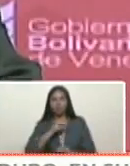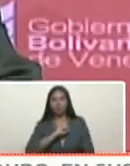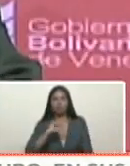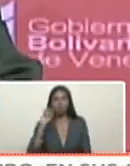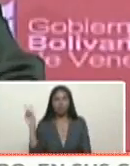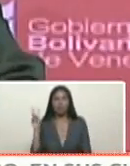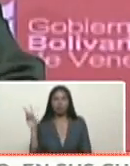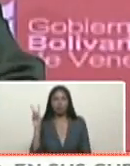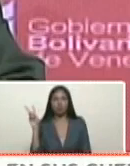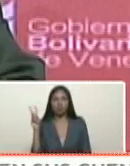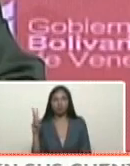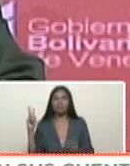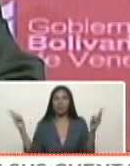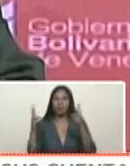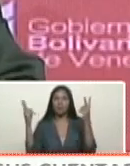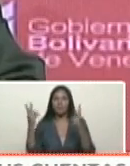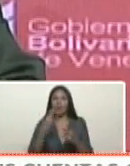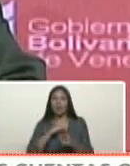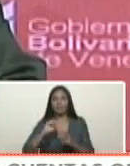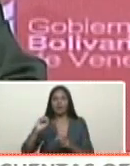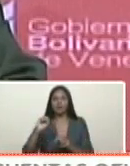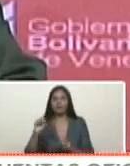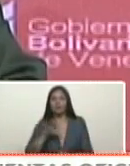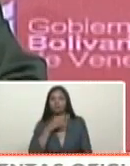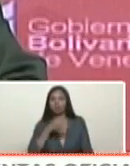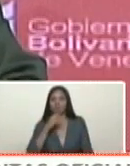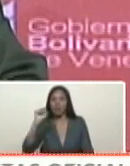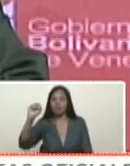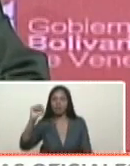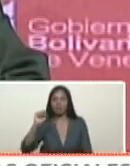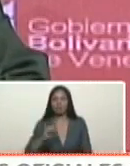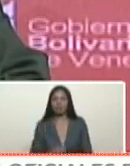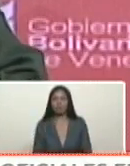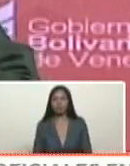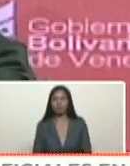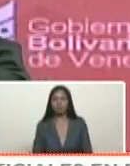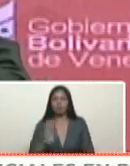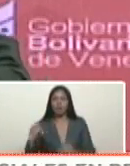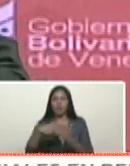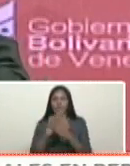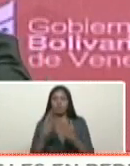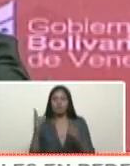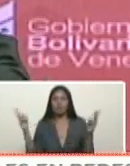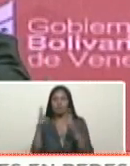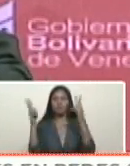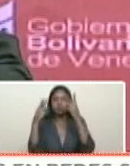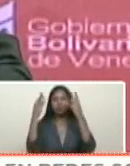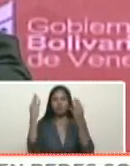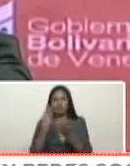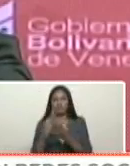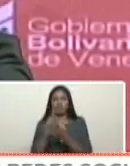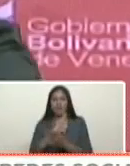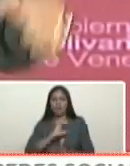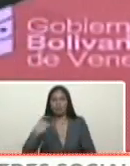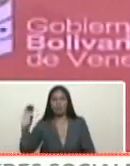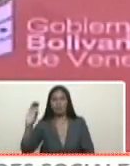Venezuela! ¡Que viva la patria socialista! ¡Hasta la victoria siempre,